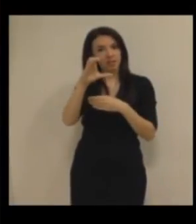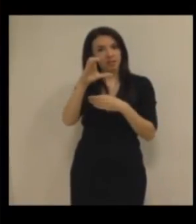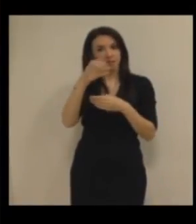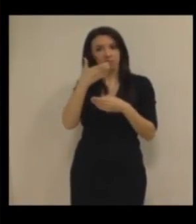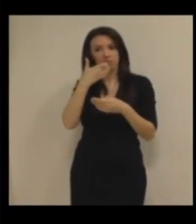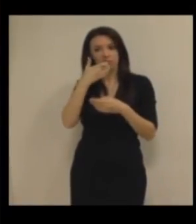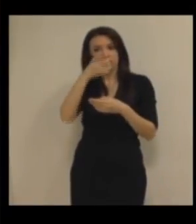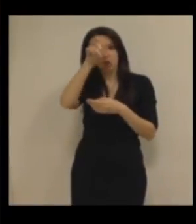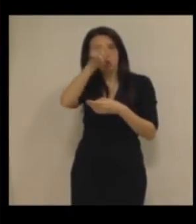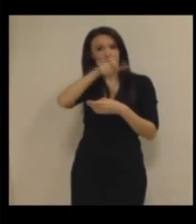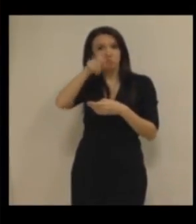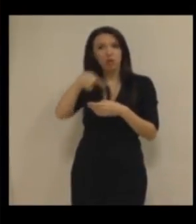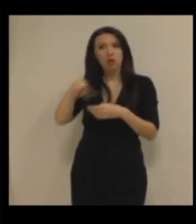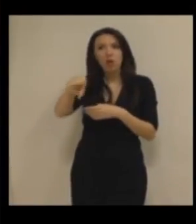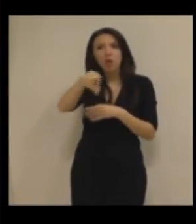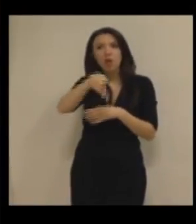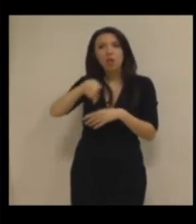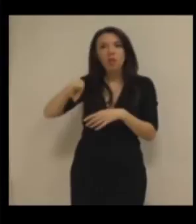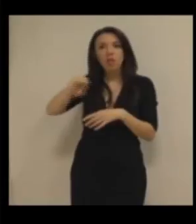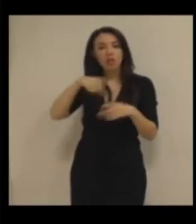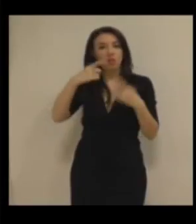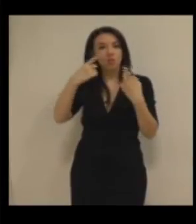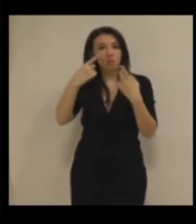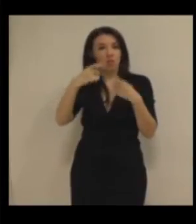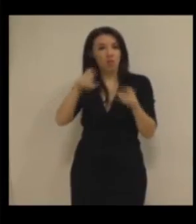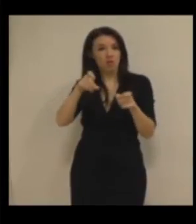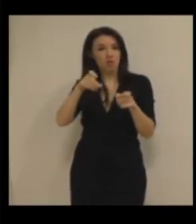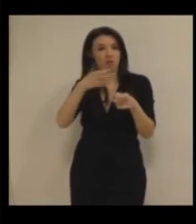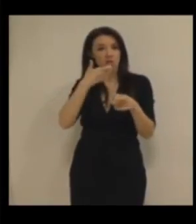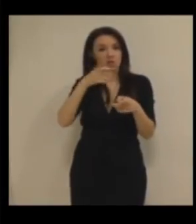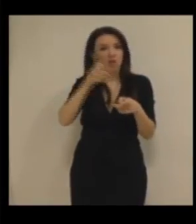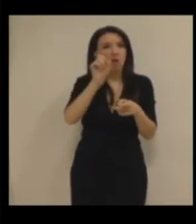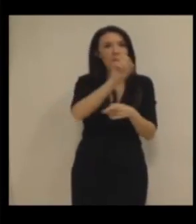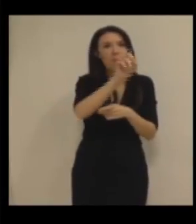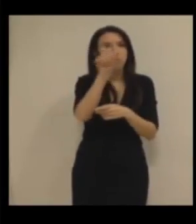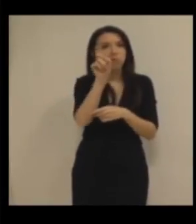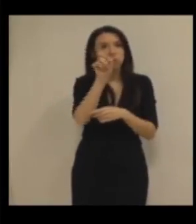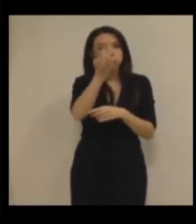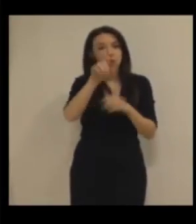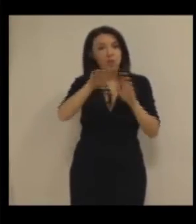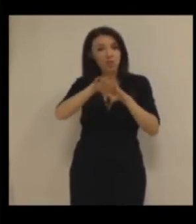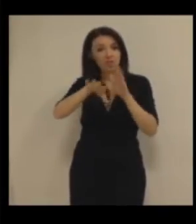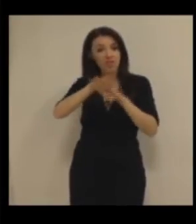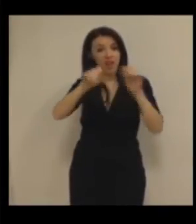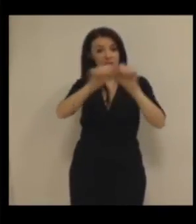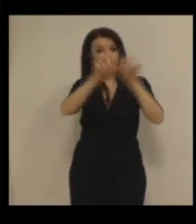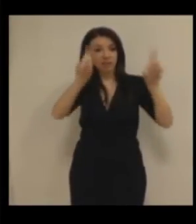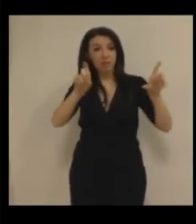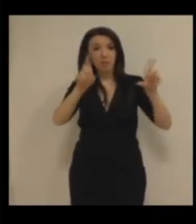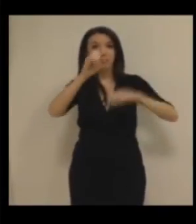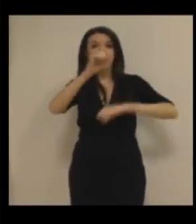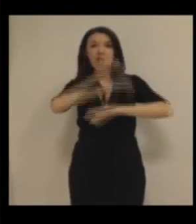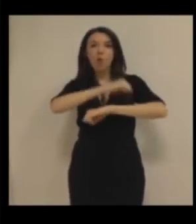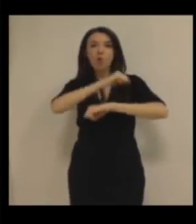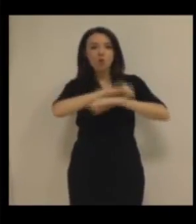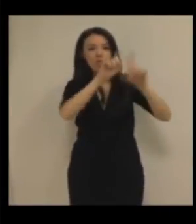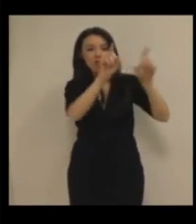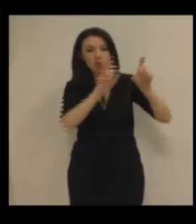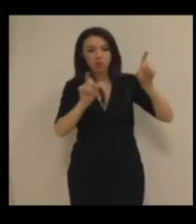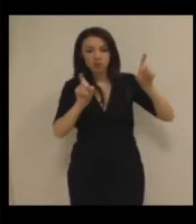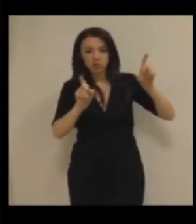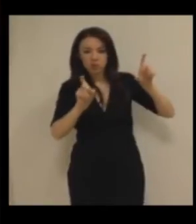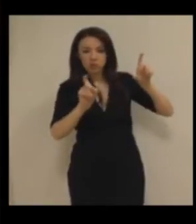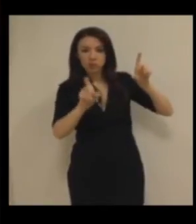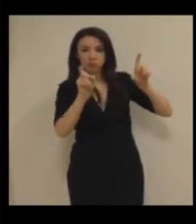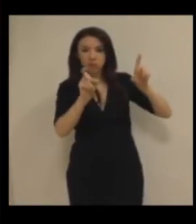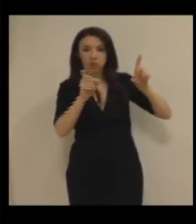el usuario que mover el ratón del ordenador, pulsar en una zona de la parte inferior derecha de la pantalla de Windows, decir que voy a